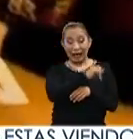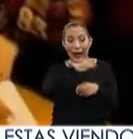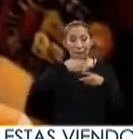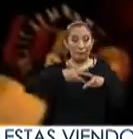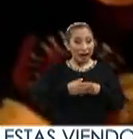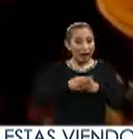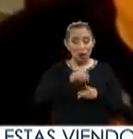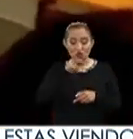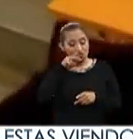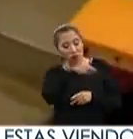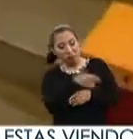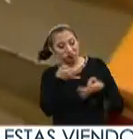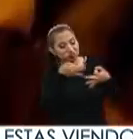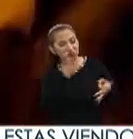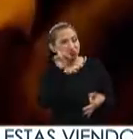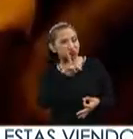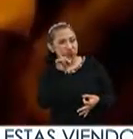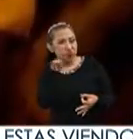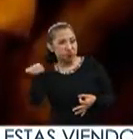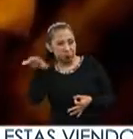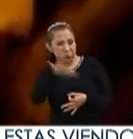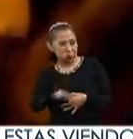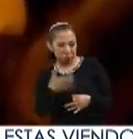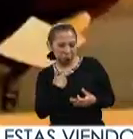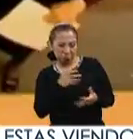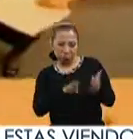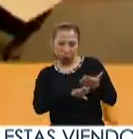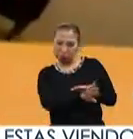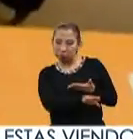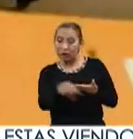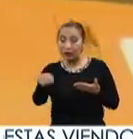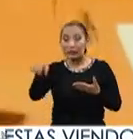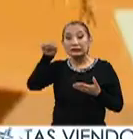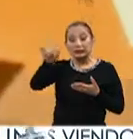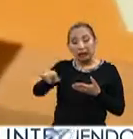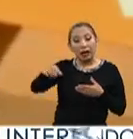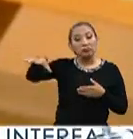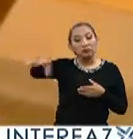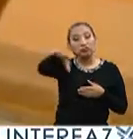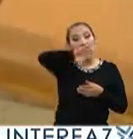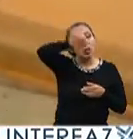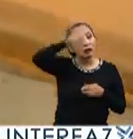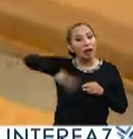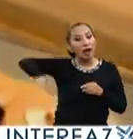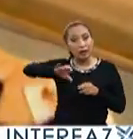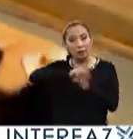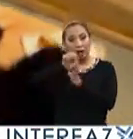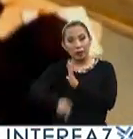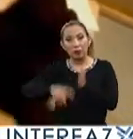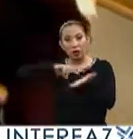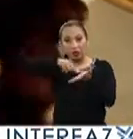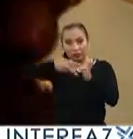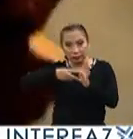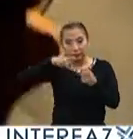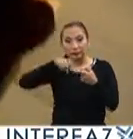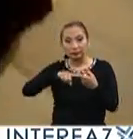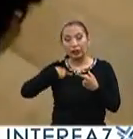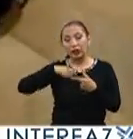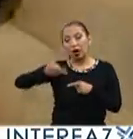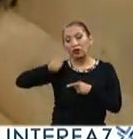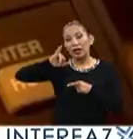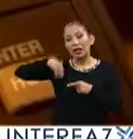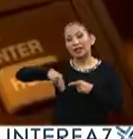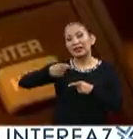mecánica no ha resultado atractiva para la comunidad femenina, sí lo han sido otras áreas como arquitectura y